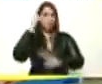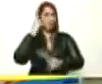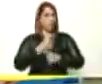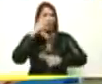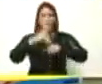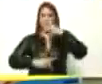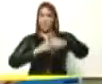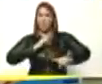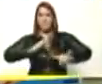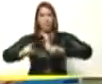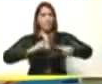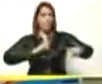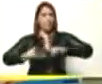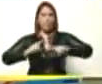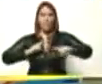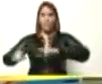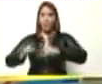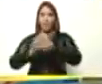plan de acción, compañeros,